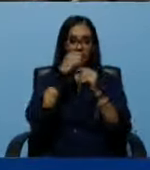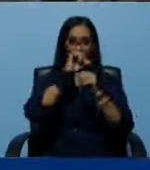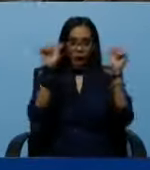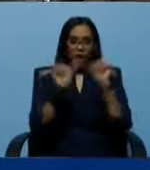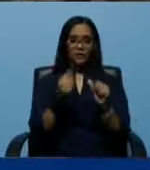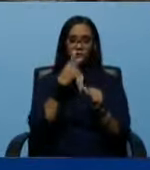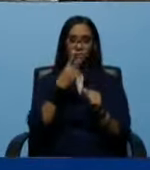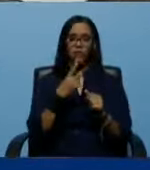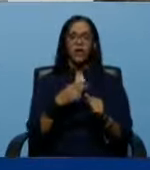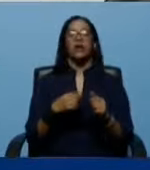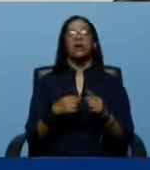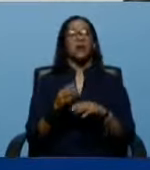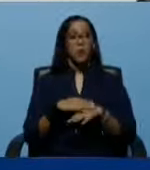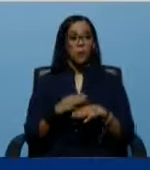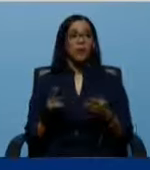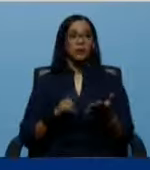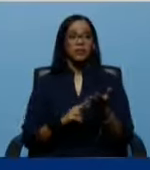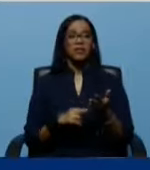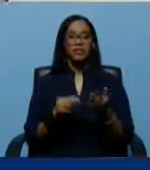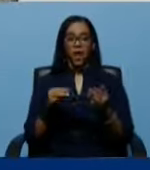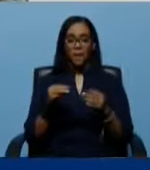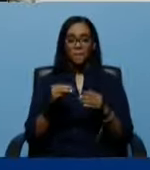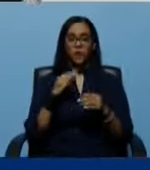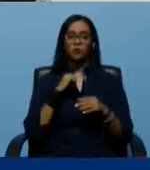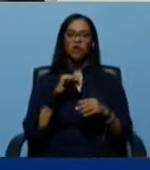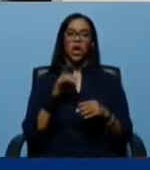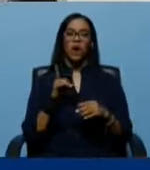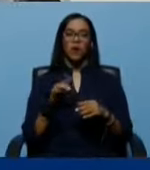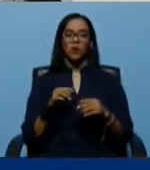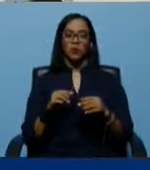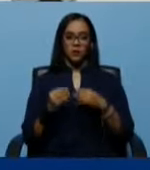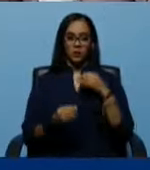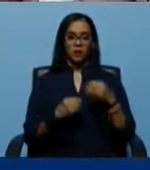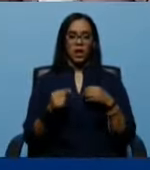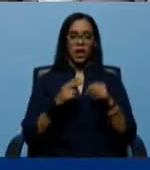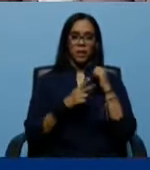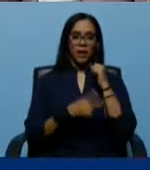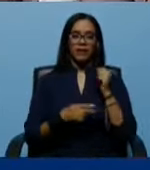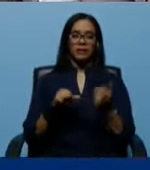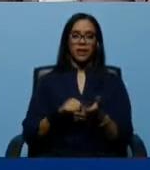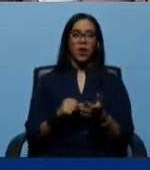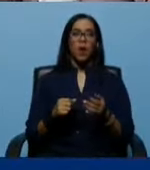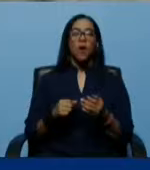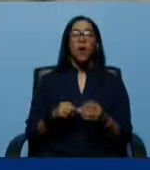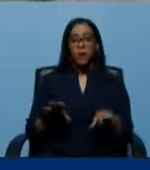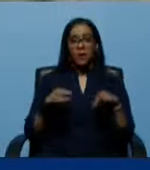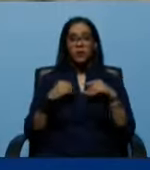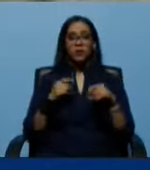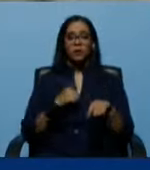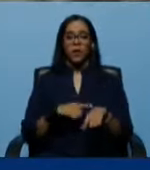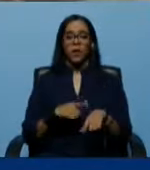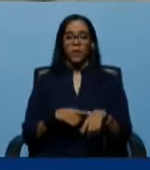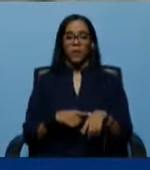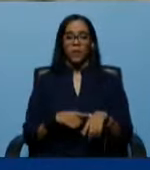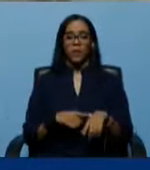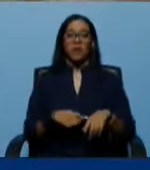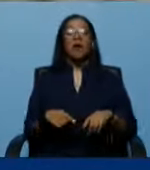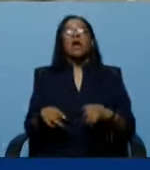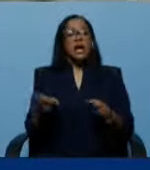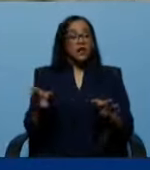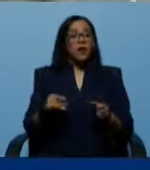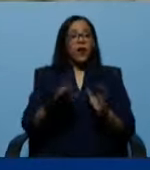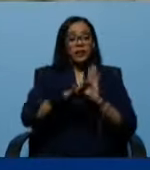porque ciertamente ese museo ubicado en el Parque Central obedeció a un tiempo histórico determinado. Originalmente eso era